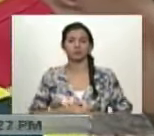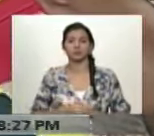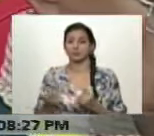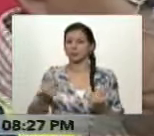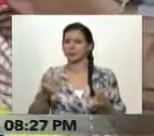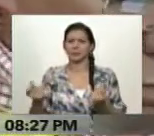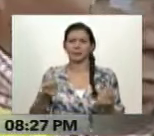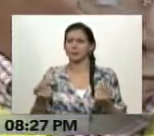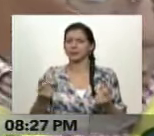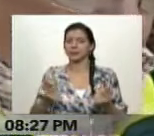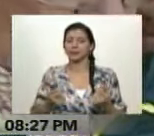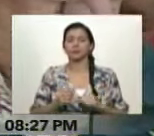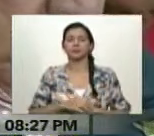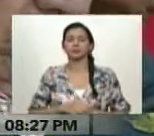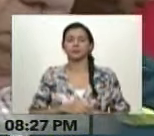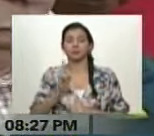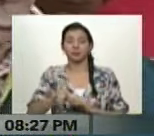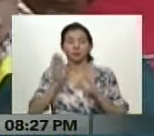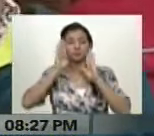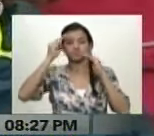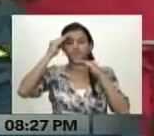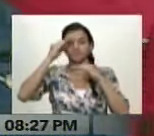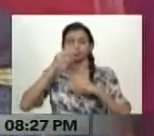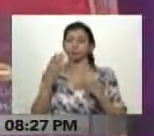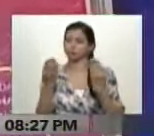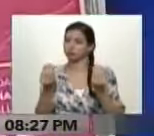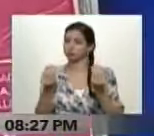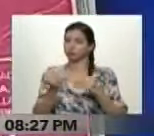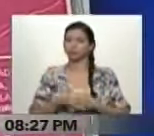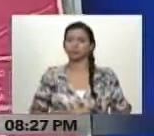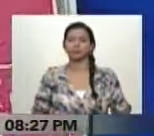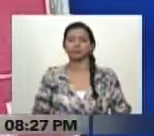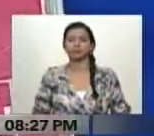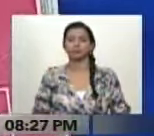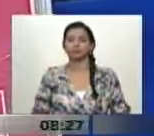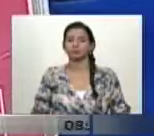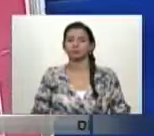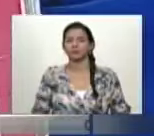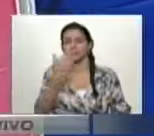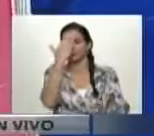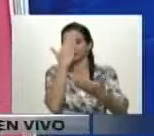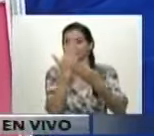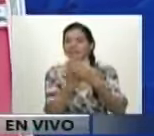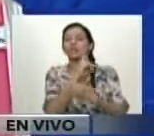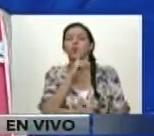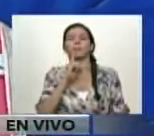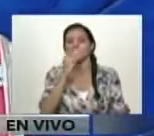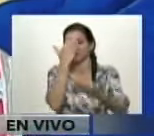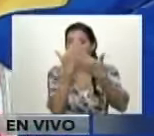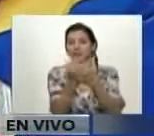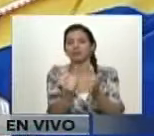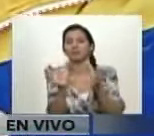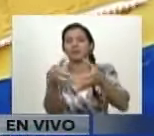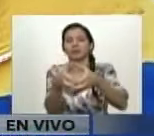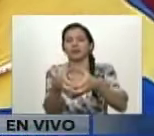al cual debemos prestar atención, es el frente político de la Asamblea